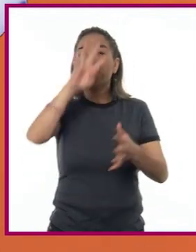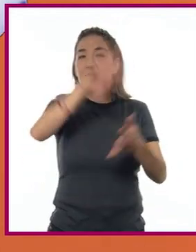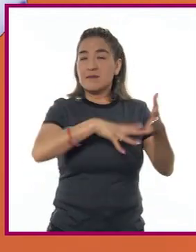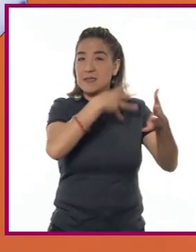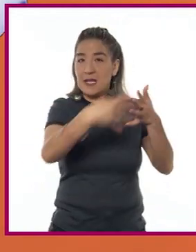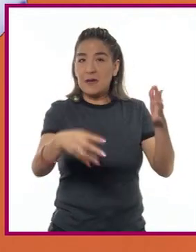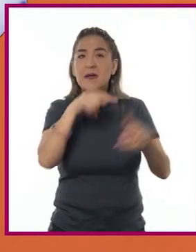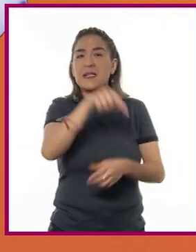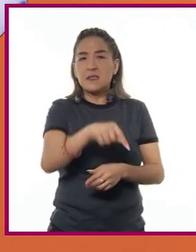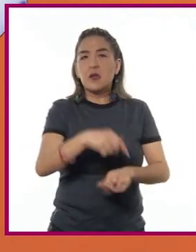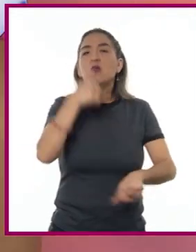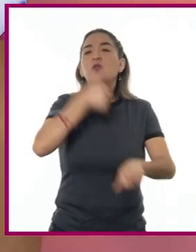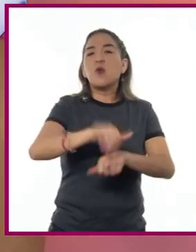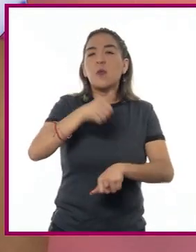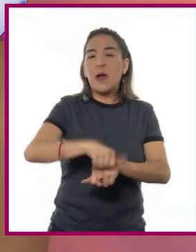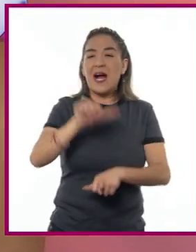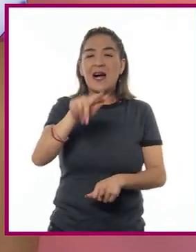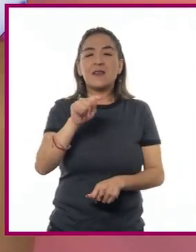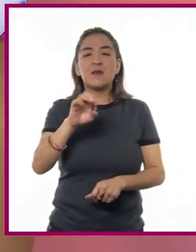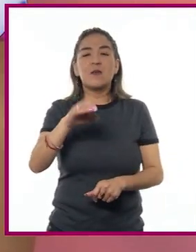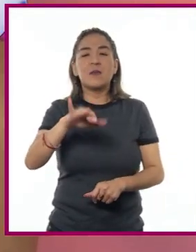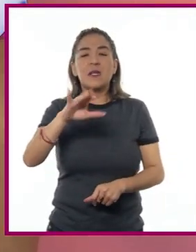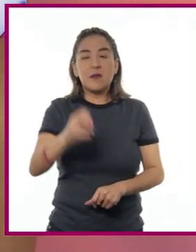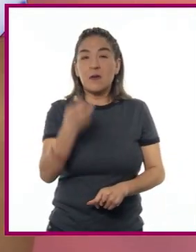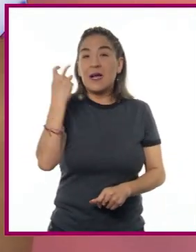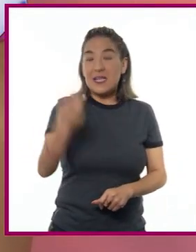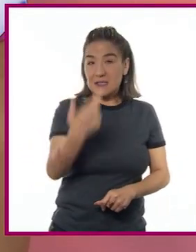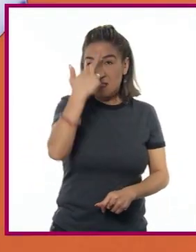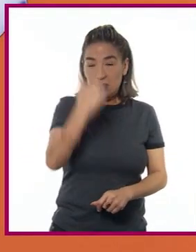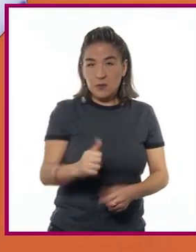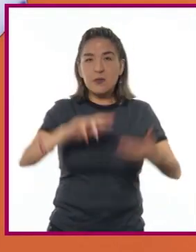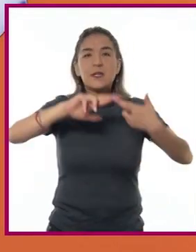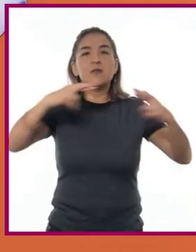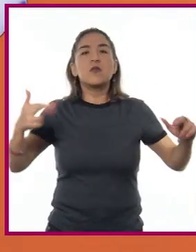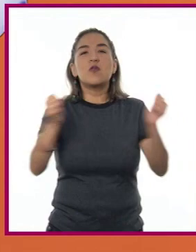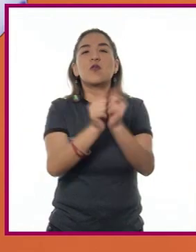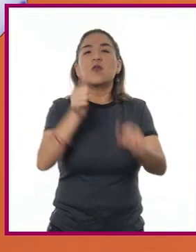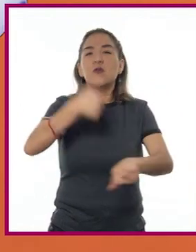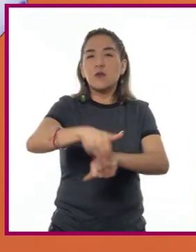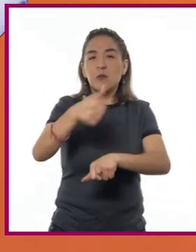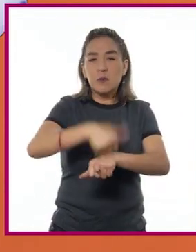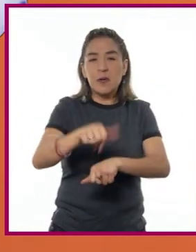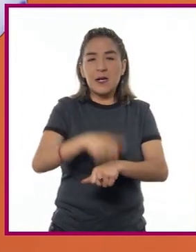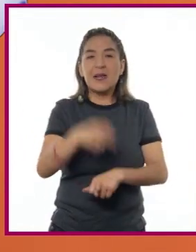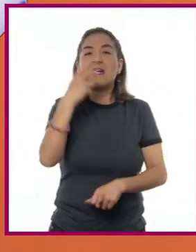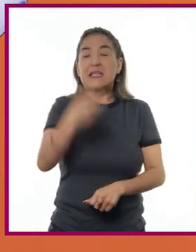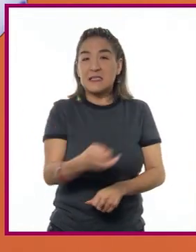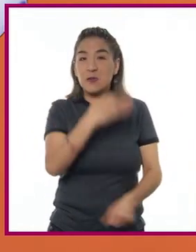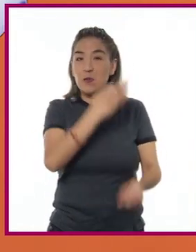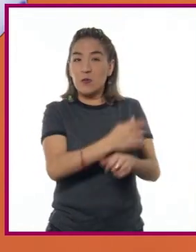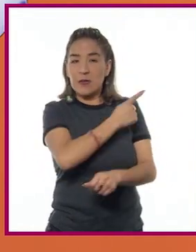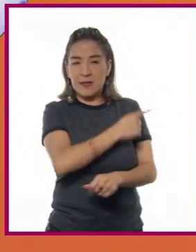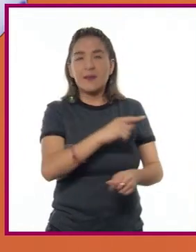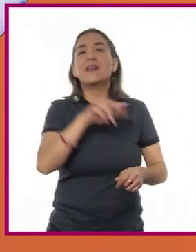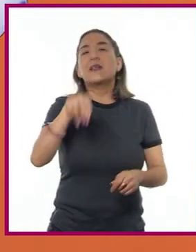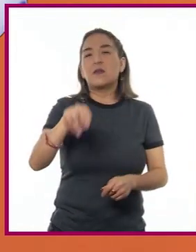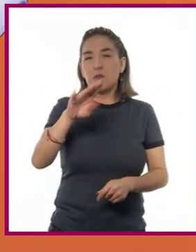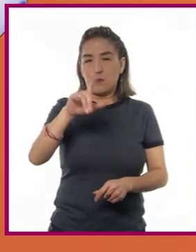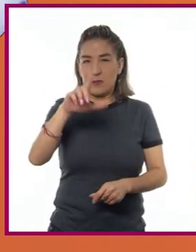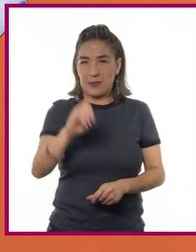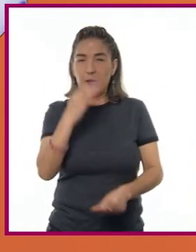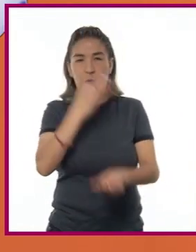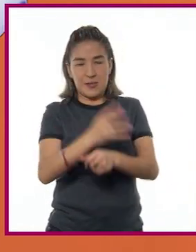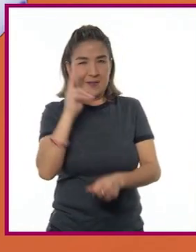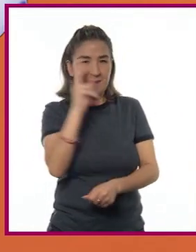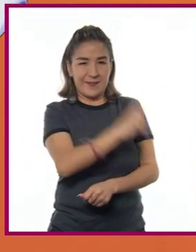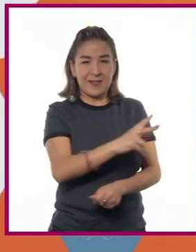periódica es por el número atómico, el cual está relacionado con el número de protones que éste contenga en su núcleo. Observemos